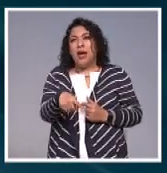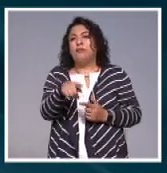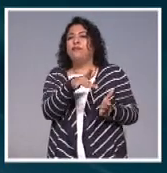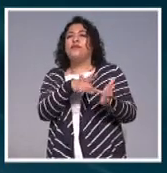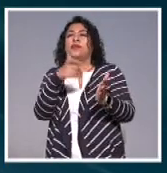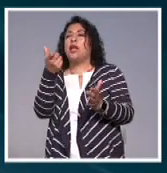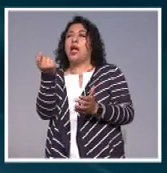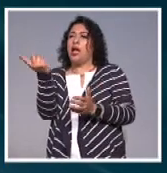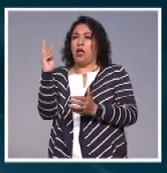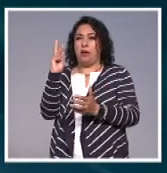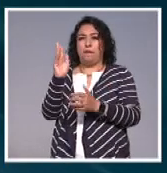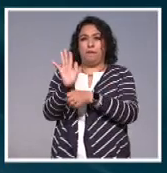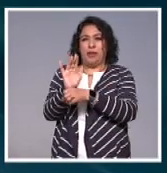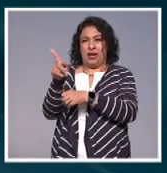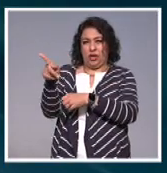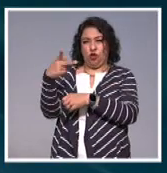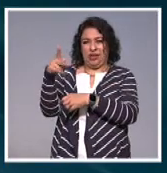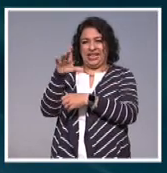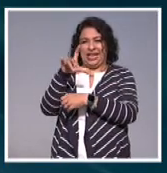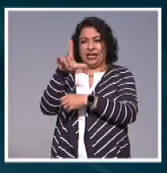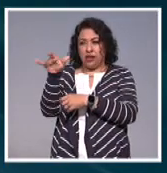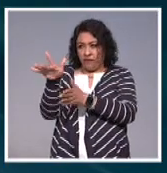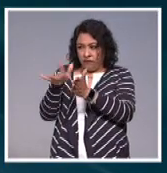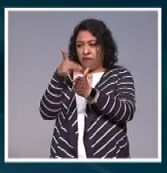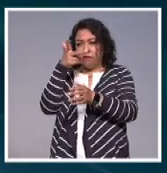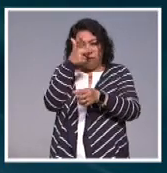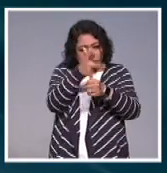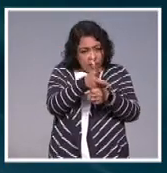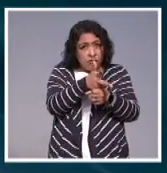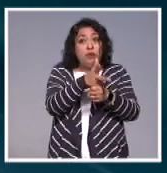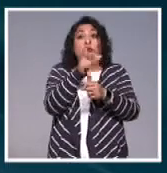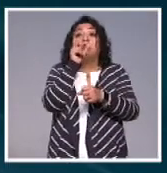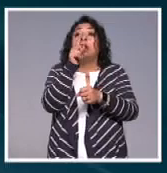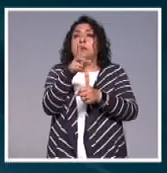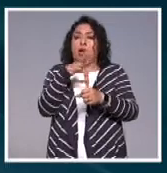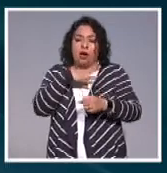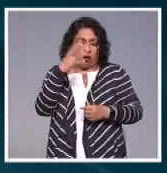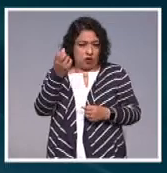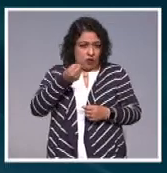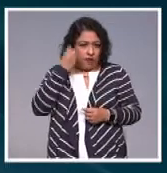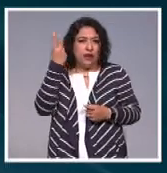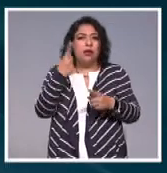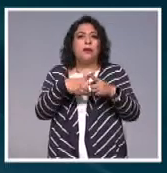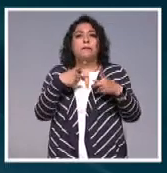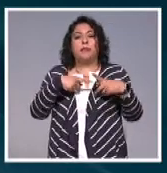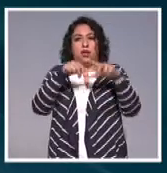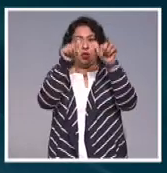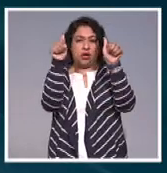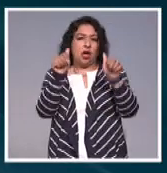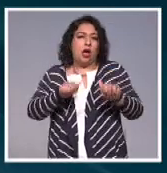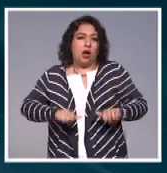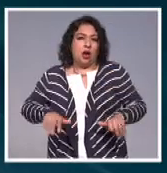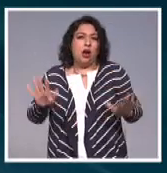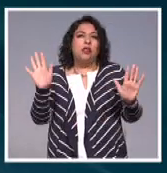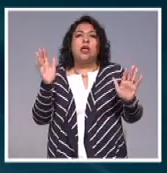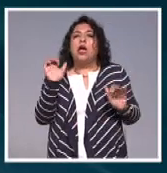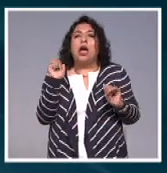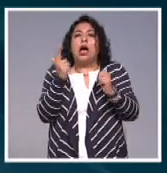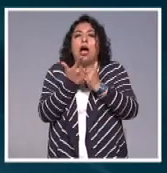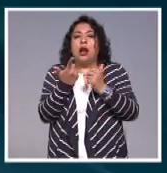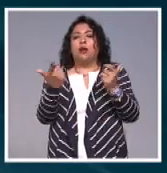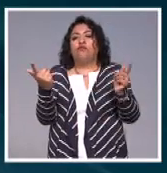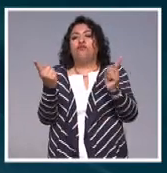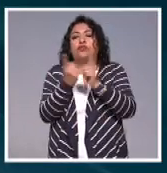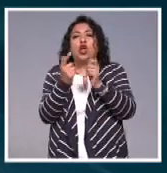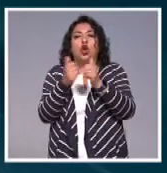basado en alguna de las películas del maestro. Y además, pues vamos a tener conferencias con artistas que tuvieron algo que ver con